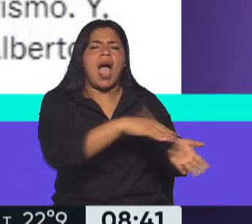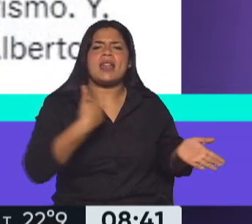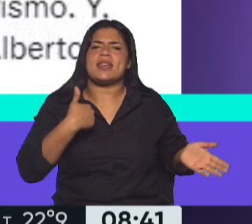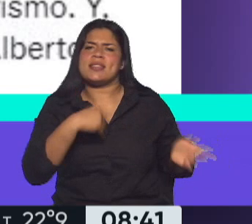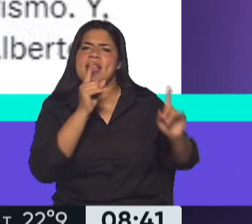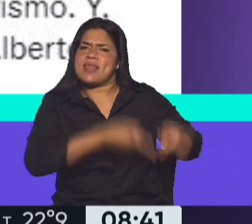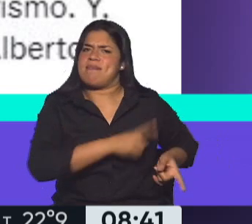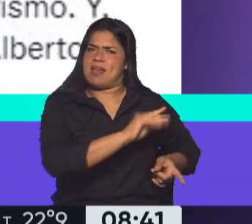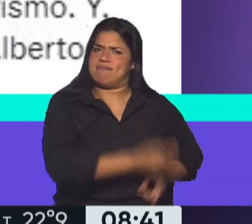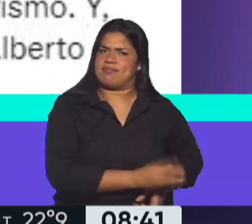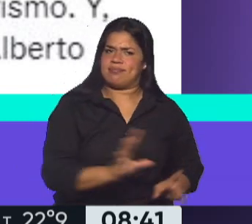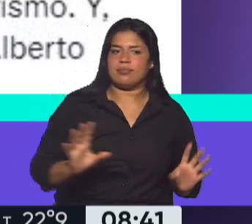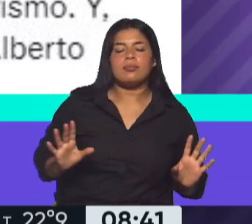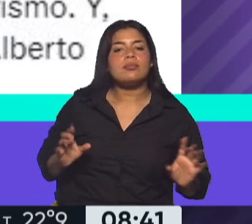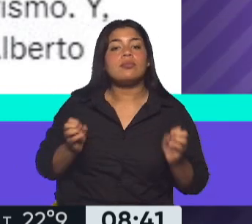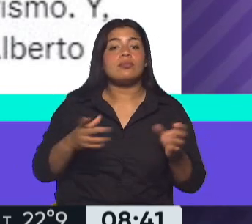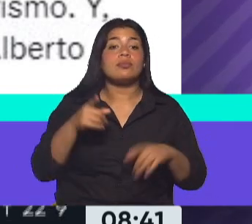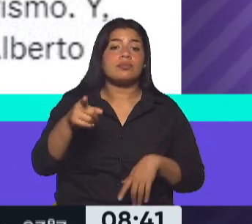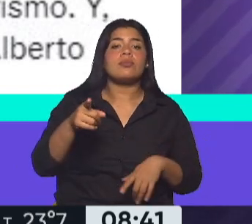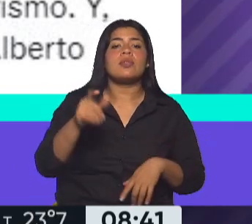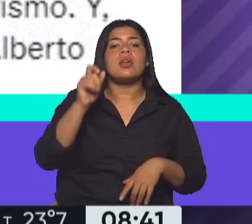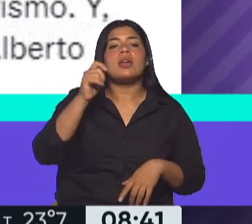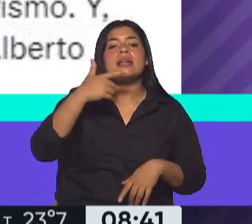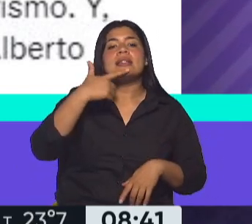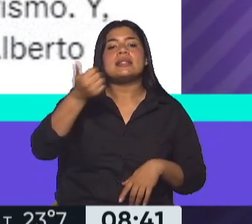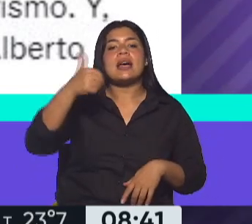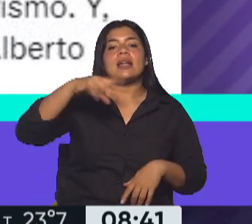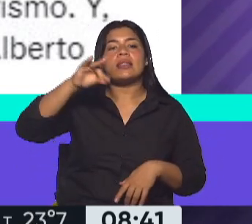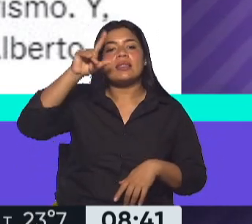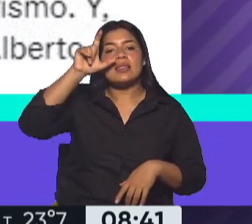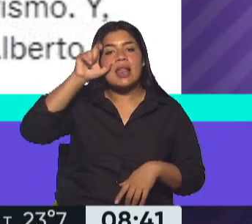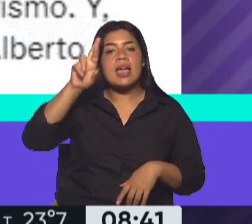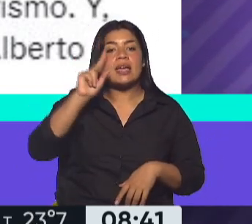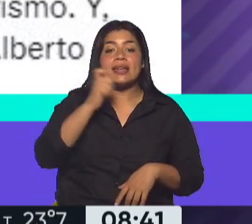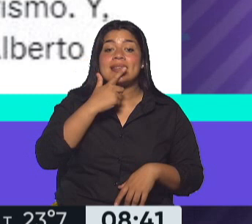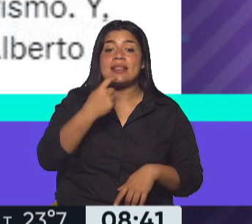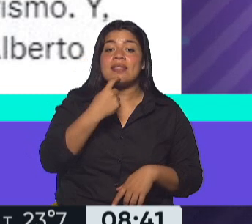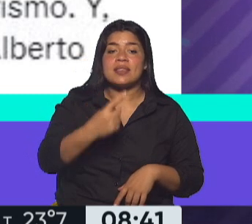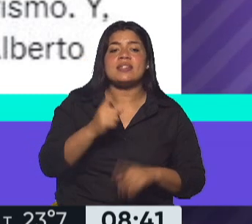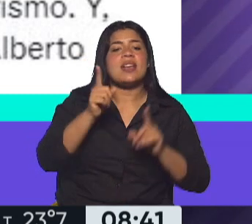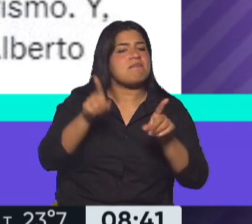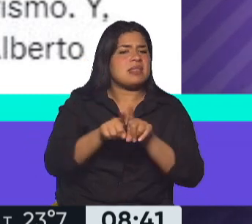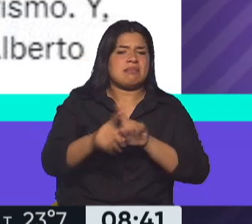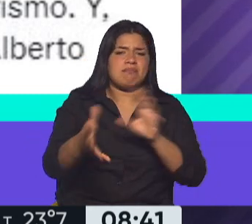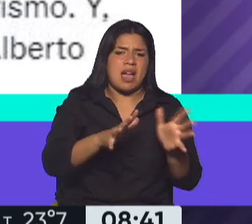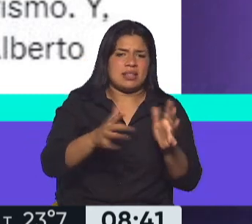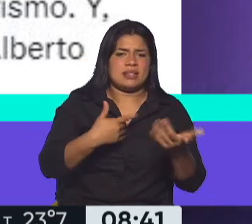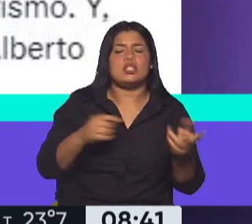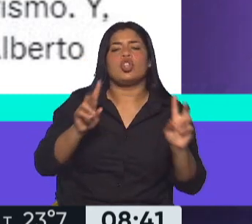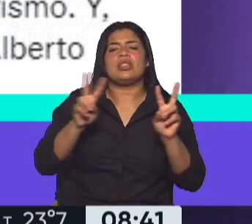en la misma línea, dice, coincidió con algunos puntos del informe, acierta al señalar la dificultad en restablecer la confianza de los